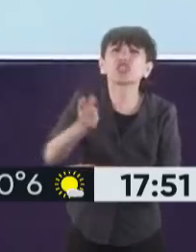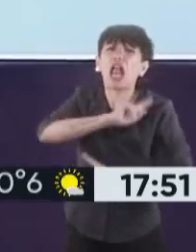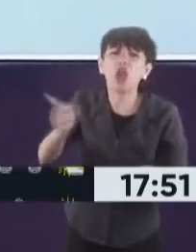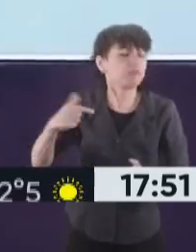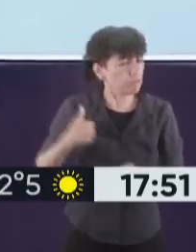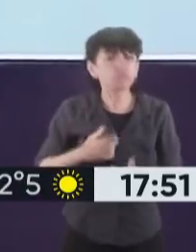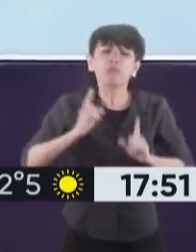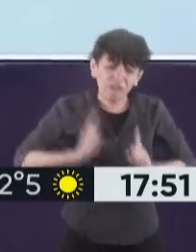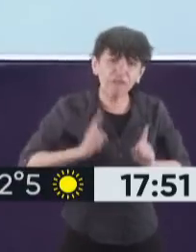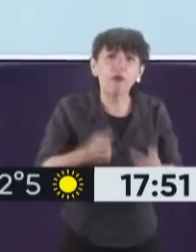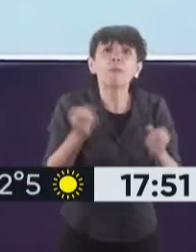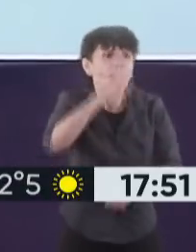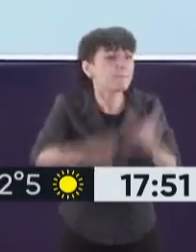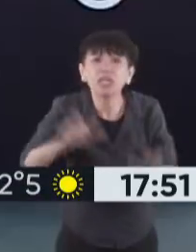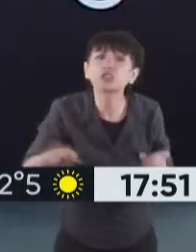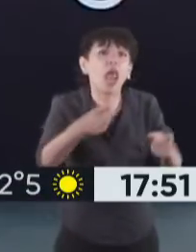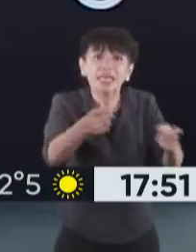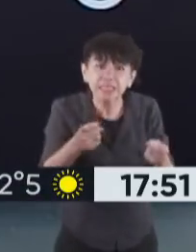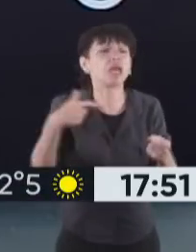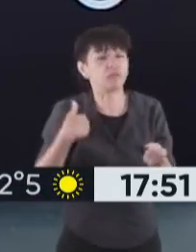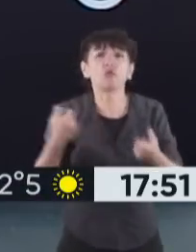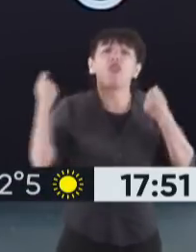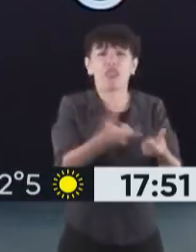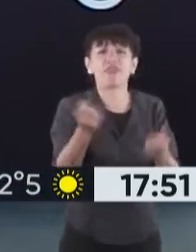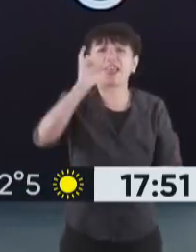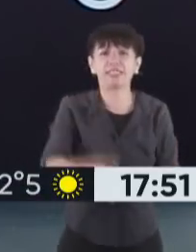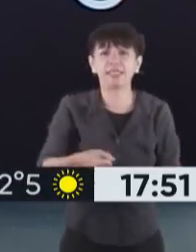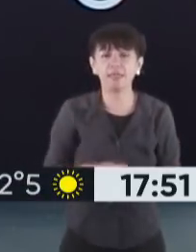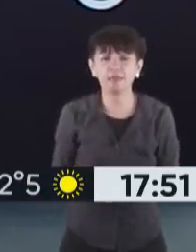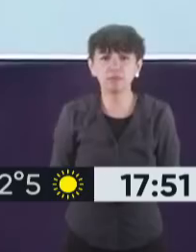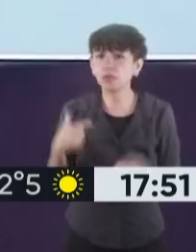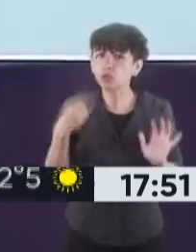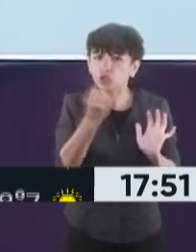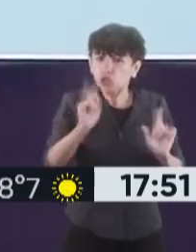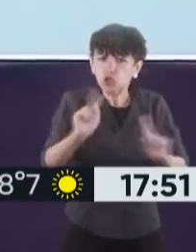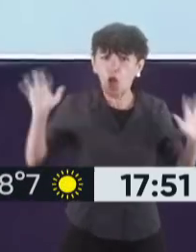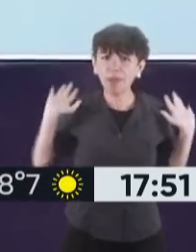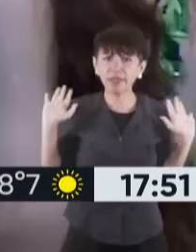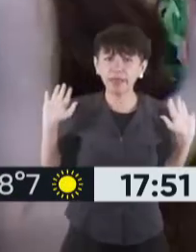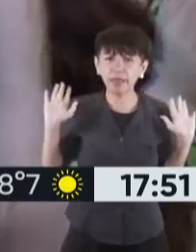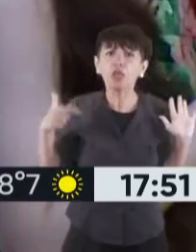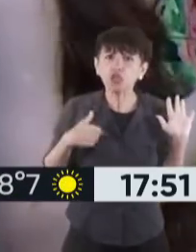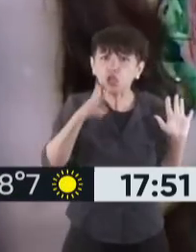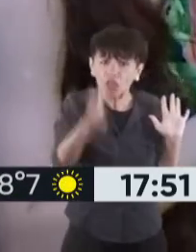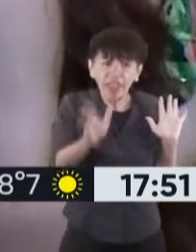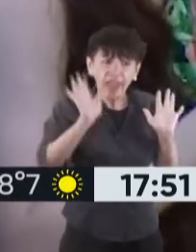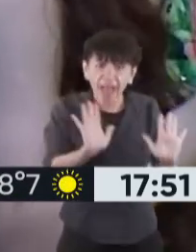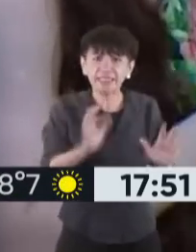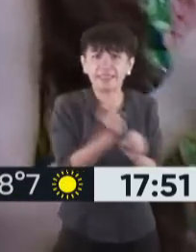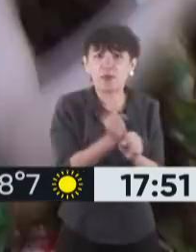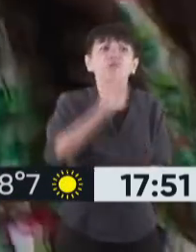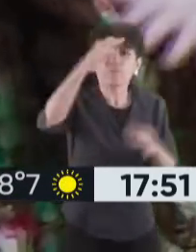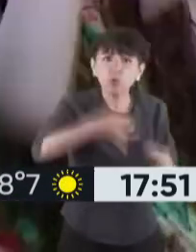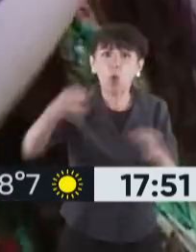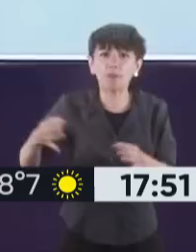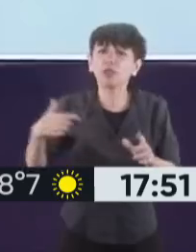un argentino lo necesite o una argentina lo necesite. Yo no mentí. Yo dije que iba a hacer eso.